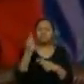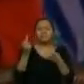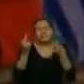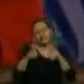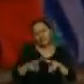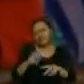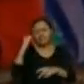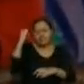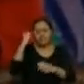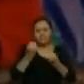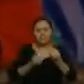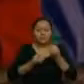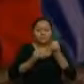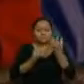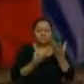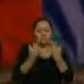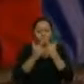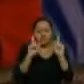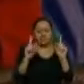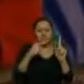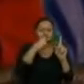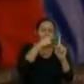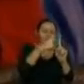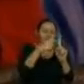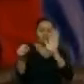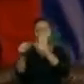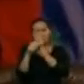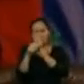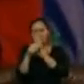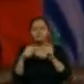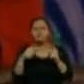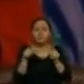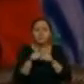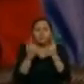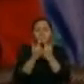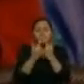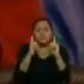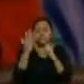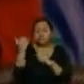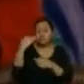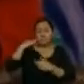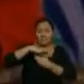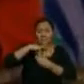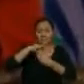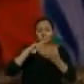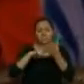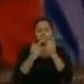nos dieron la oportunidad de que nosotros aprendamos a discernir, aprendamos a filtrar,